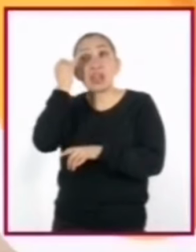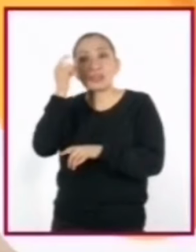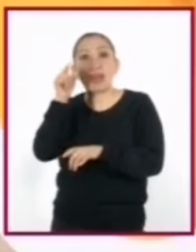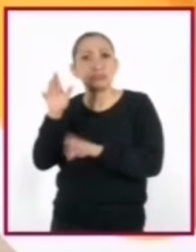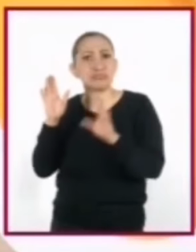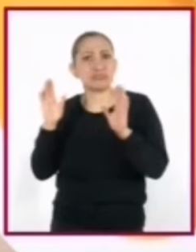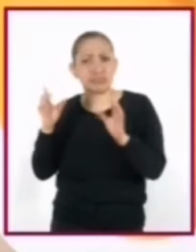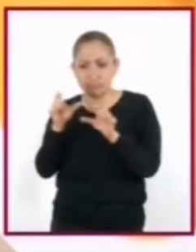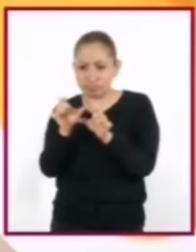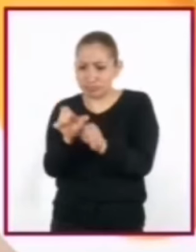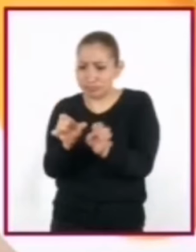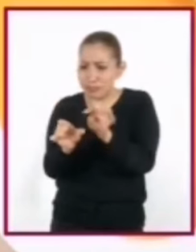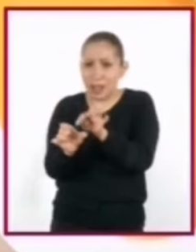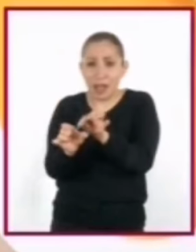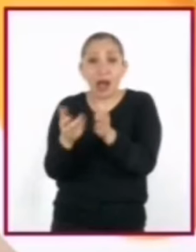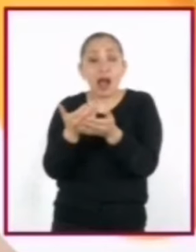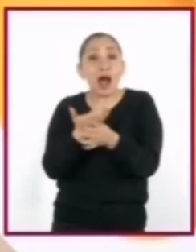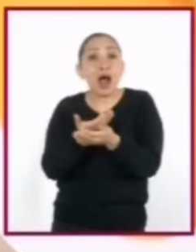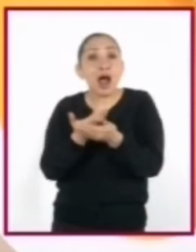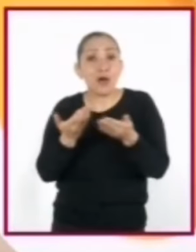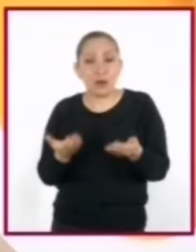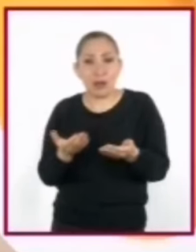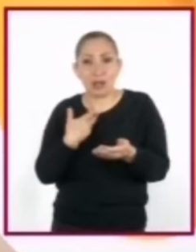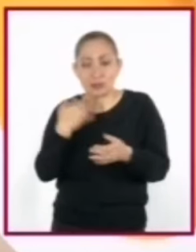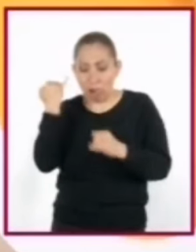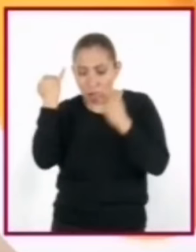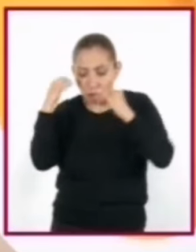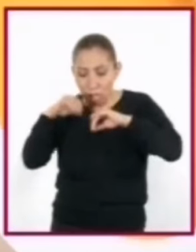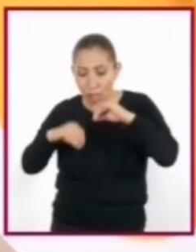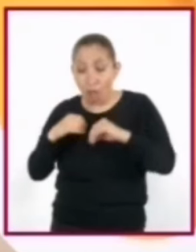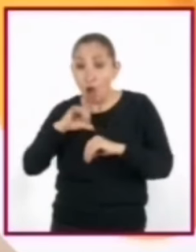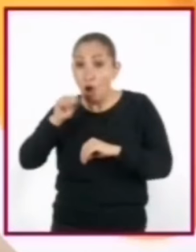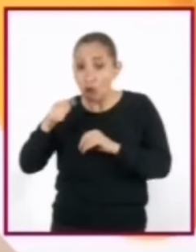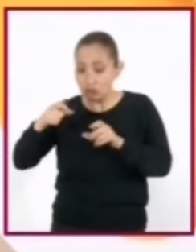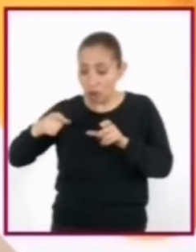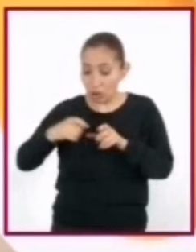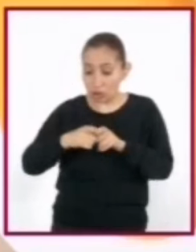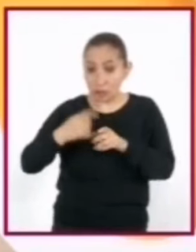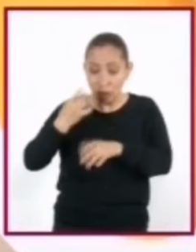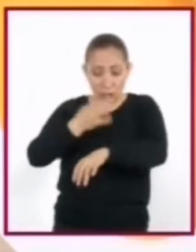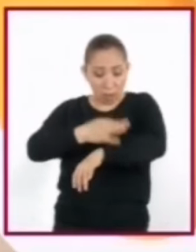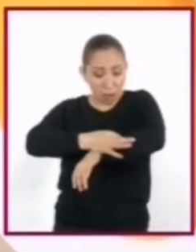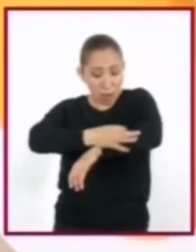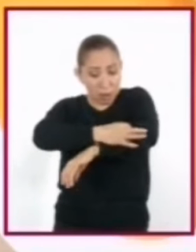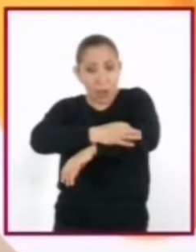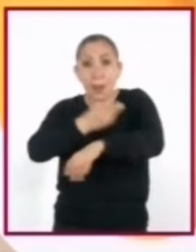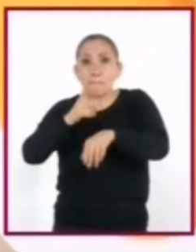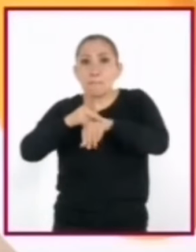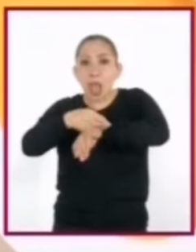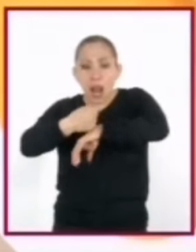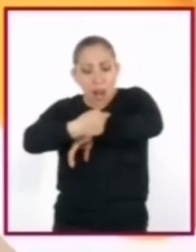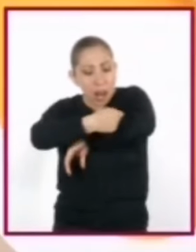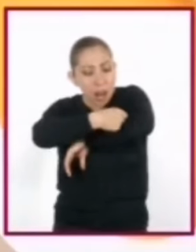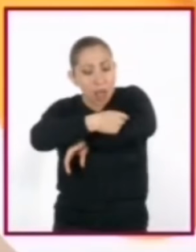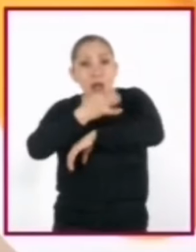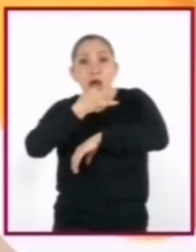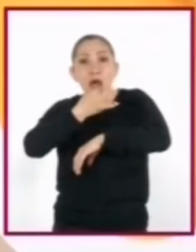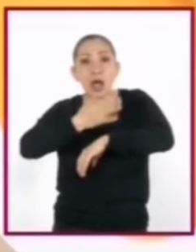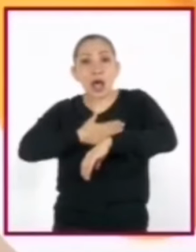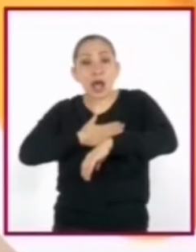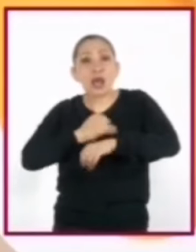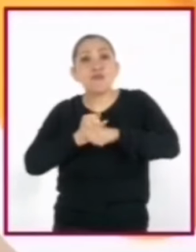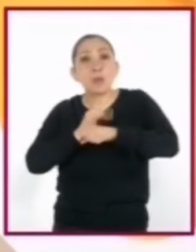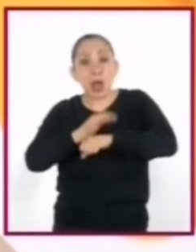es fantástica. Actualmente se desarrollan sensores implantados debajo de la piel que transmiten su